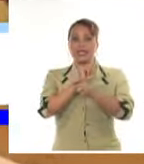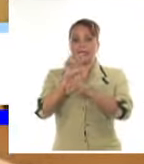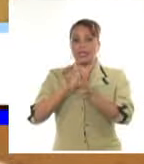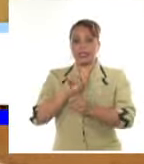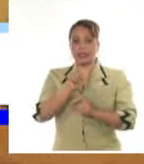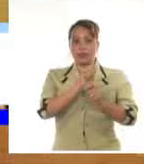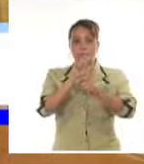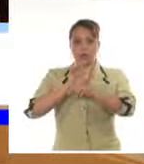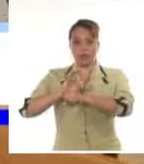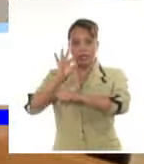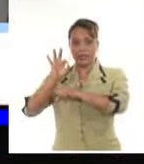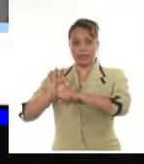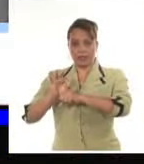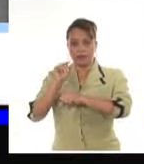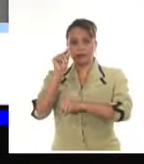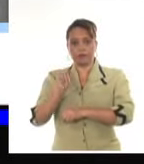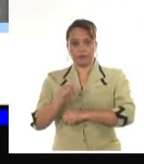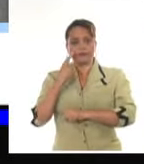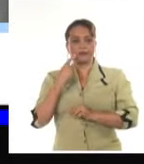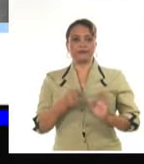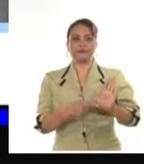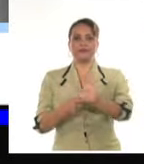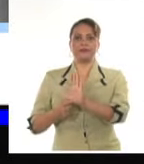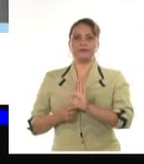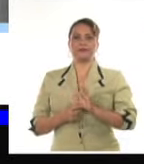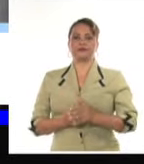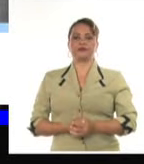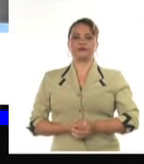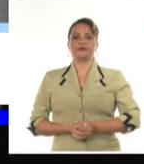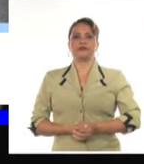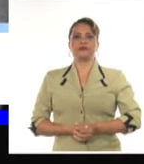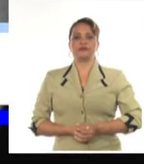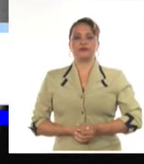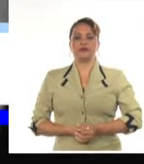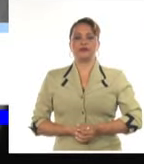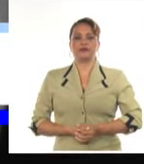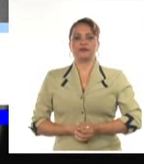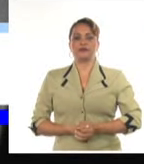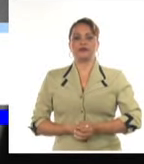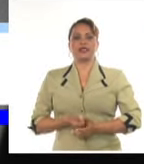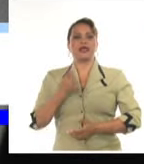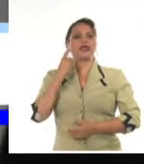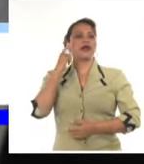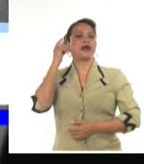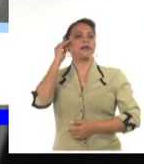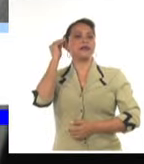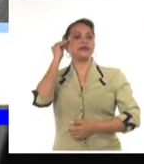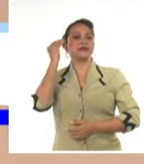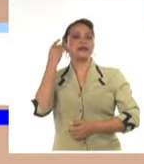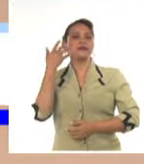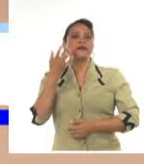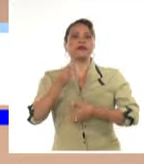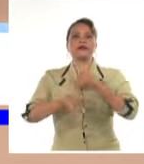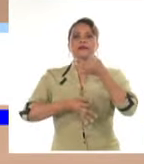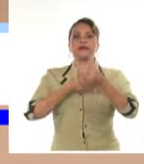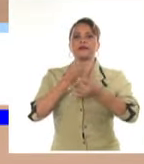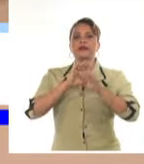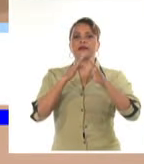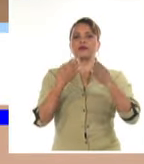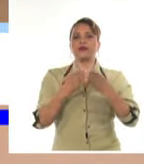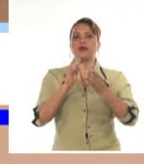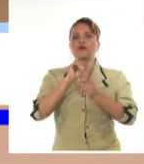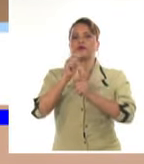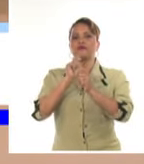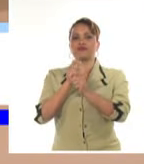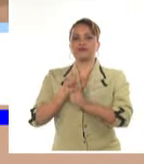Jean Nouvel. Ilustran la relación del creador galo con Cuba y su capacidad para traducir pautas socioculturales y